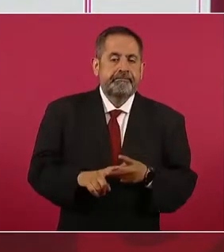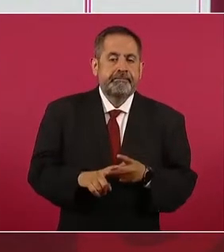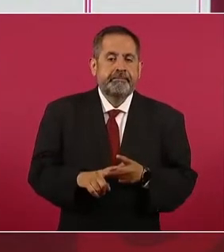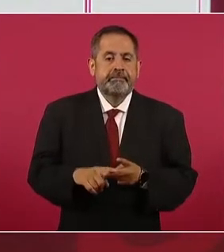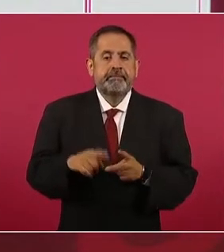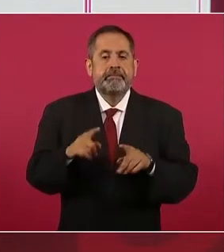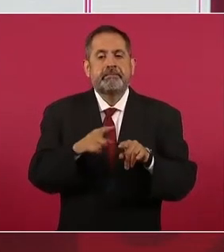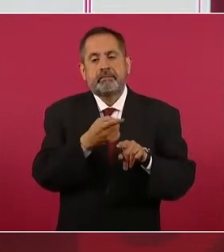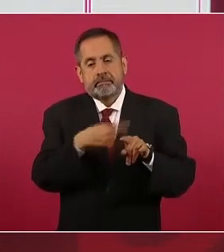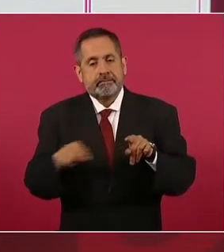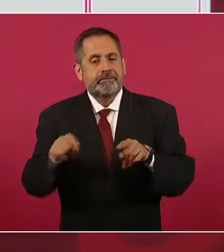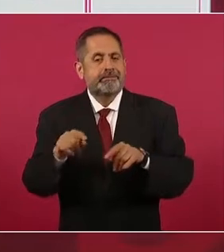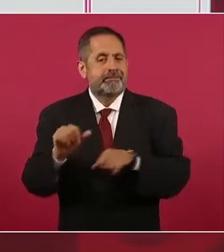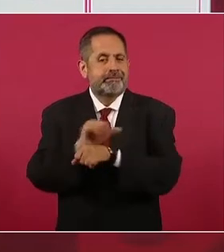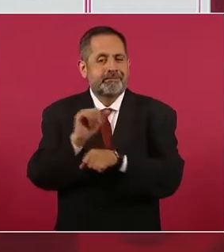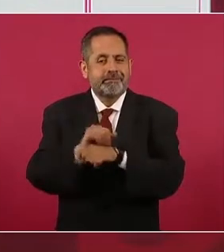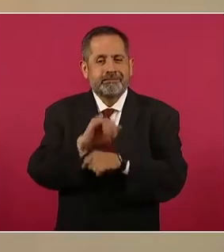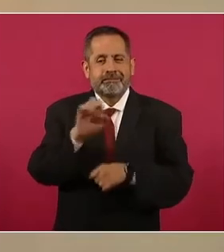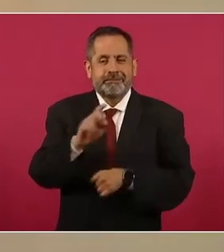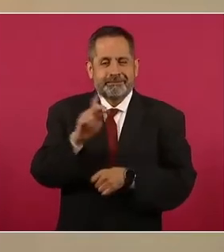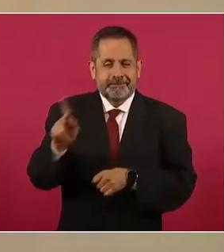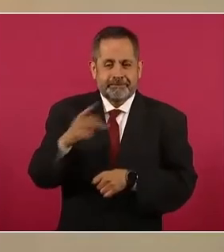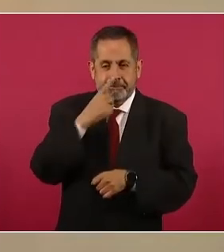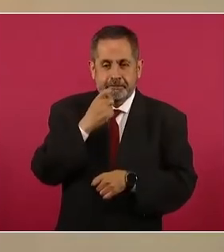vehículo Jeep color rojo